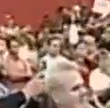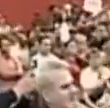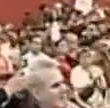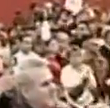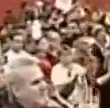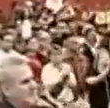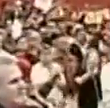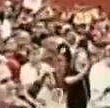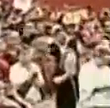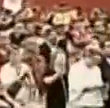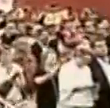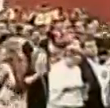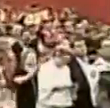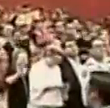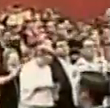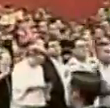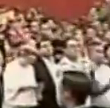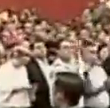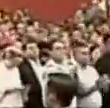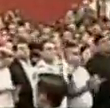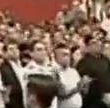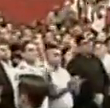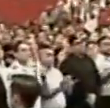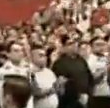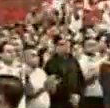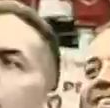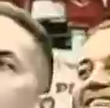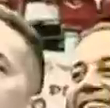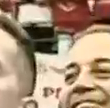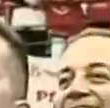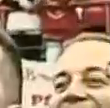desde el elíseo 1 vuela